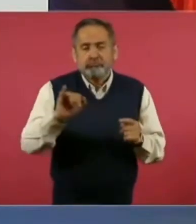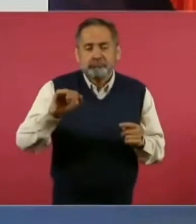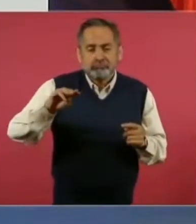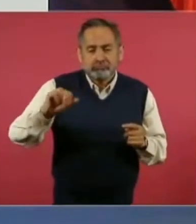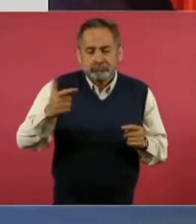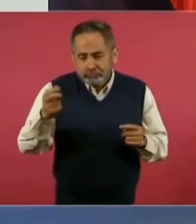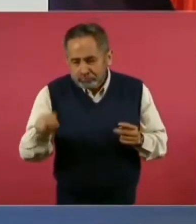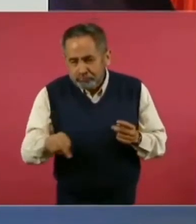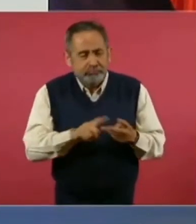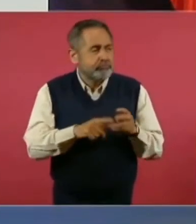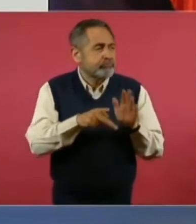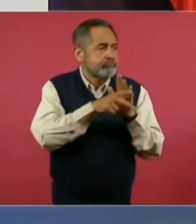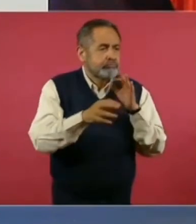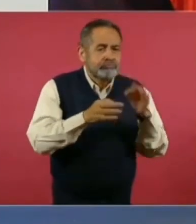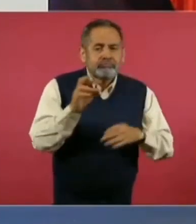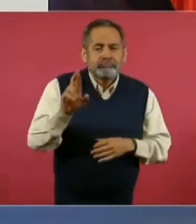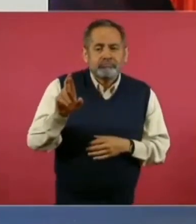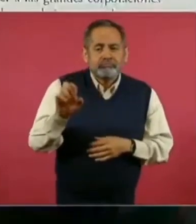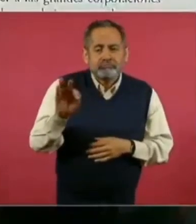el Reforma,